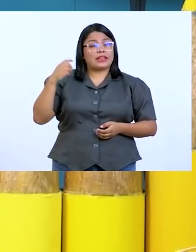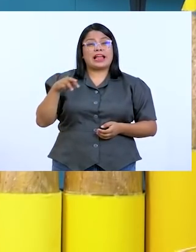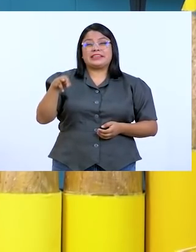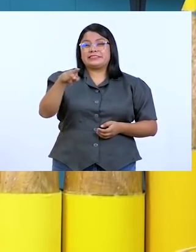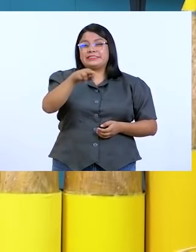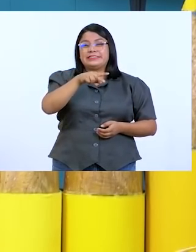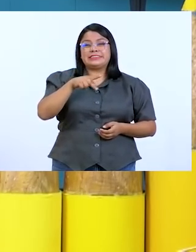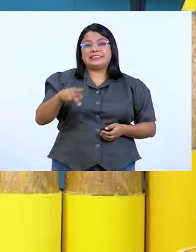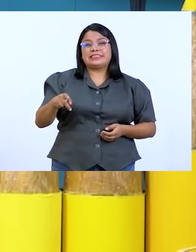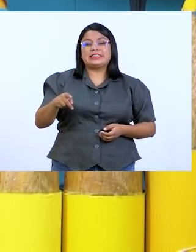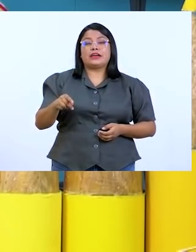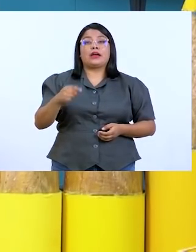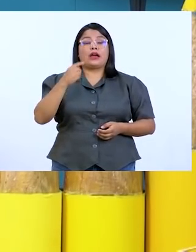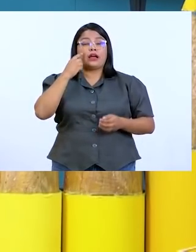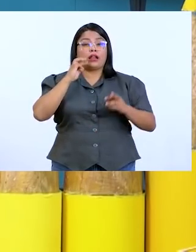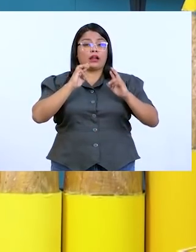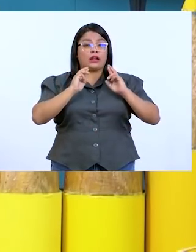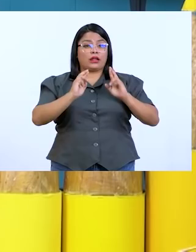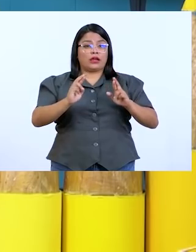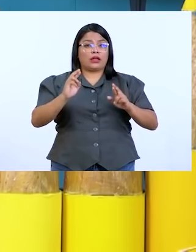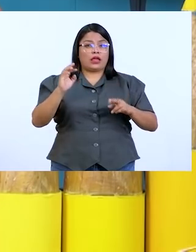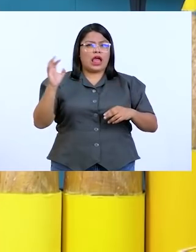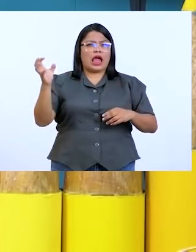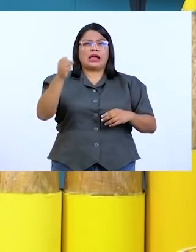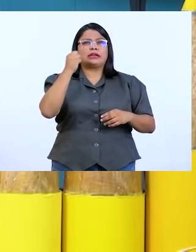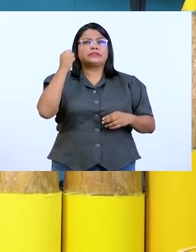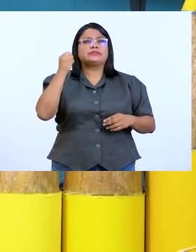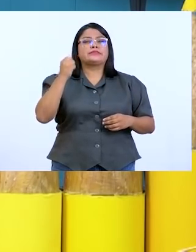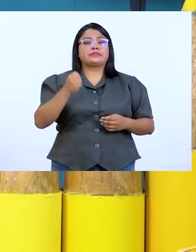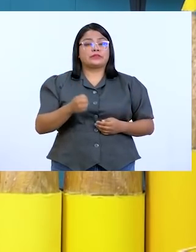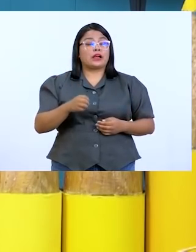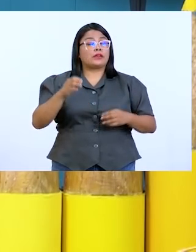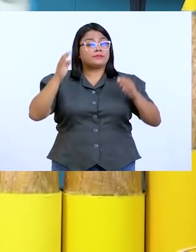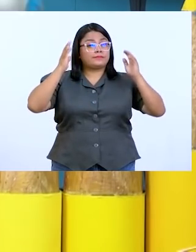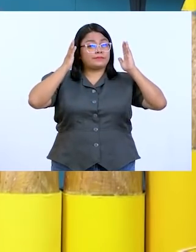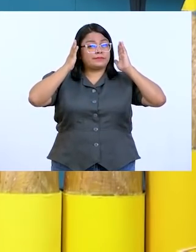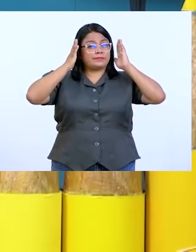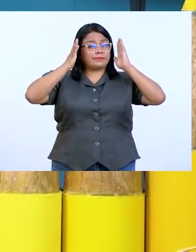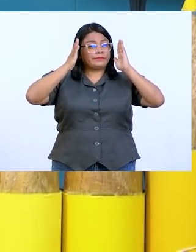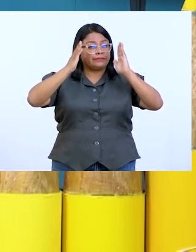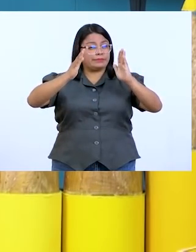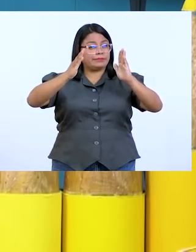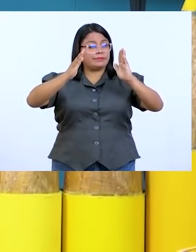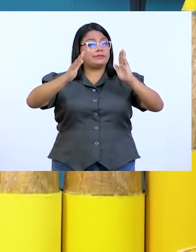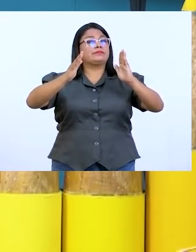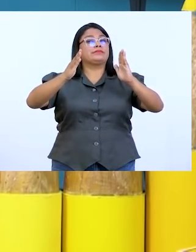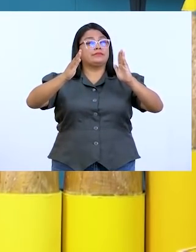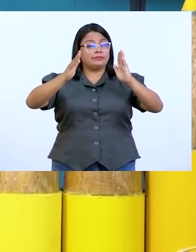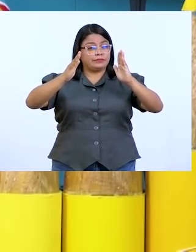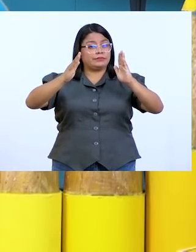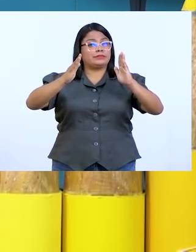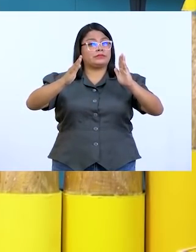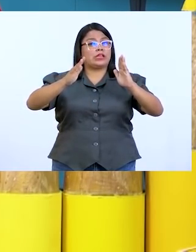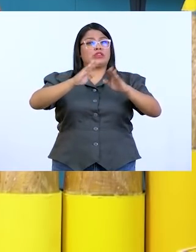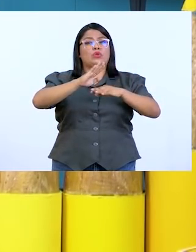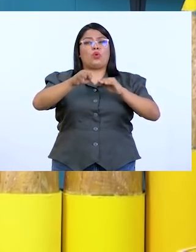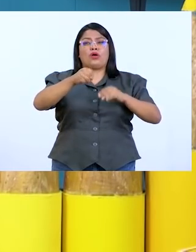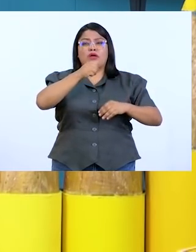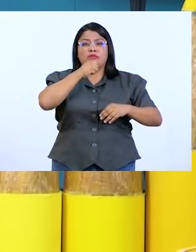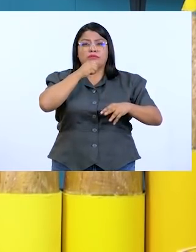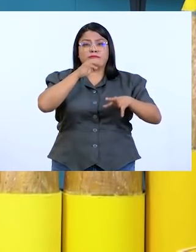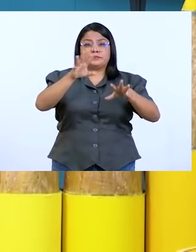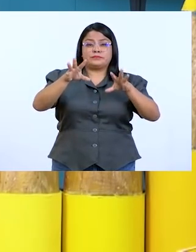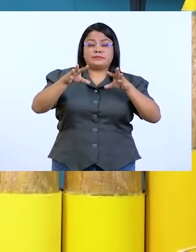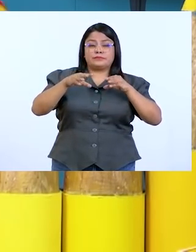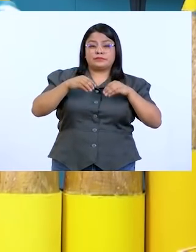recordarle a nuestras amigas y amigos que para saber la respuesta de una adivinanza debemos prestar mucha atención a las pistas, o sea, a los